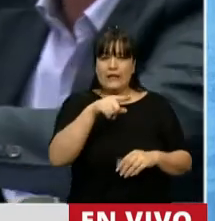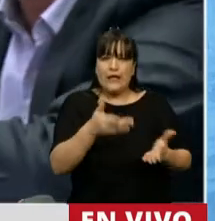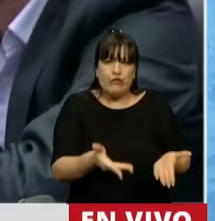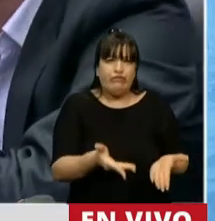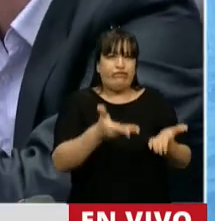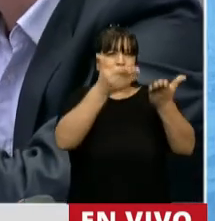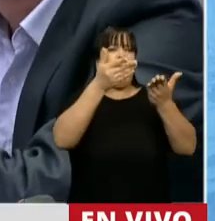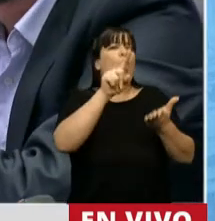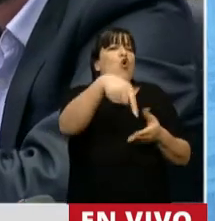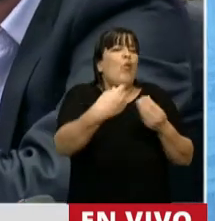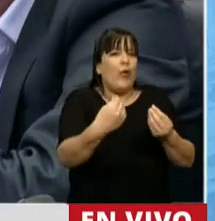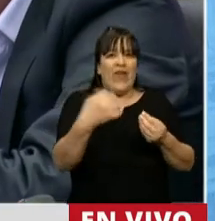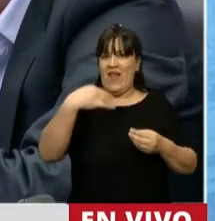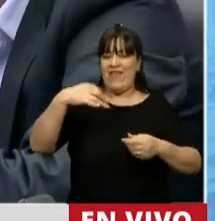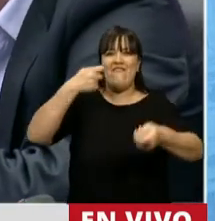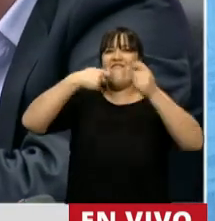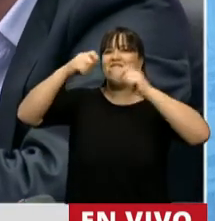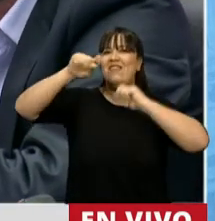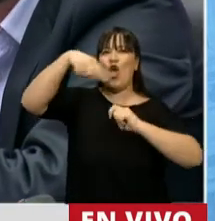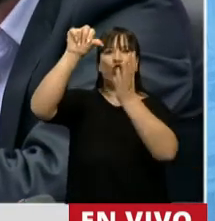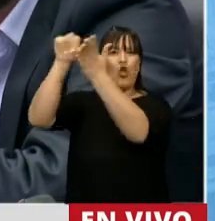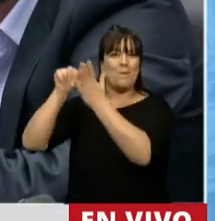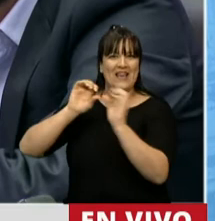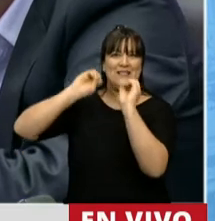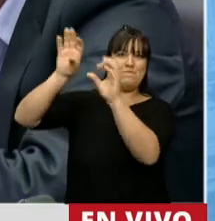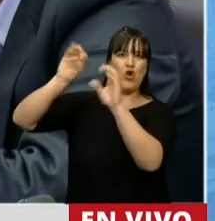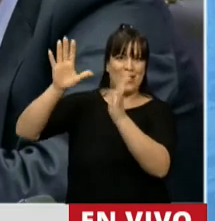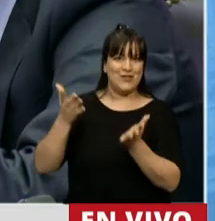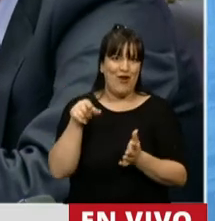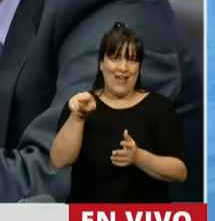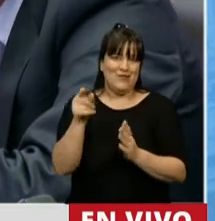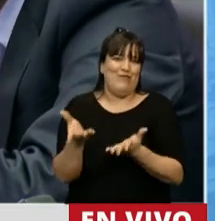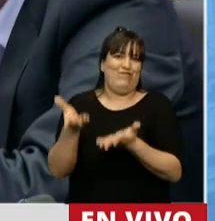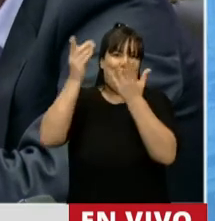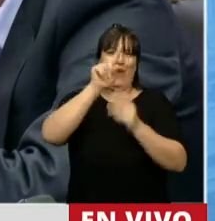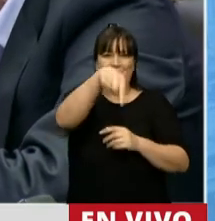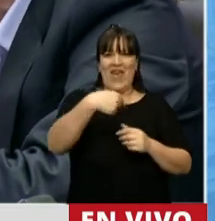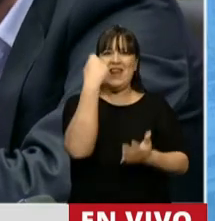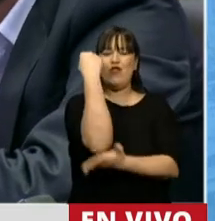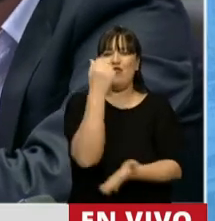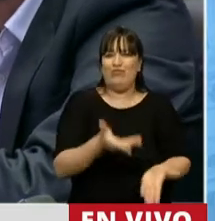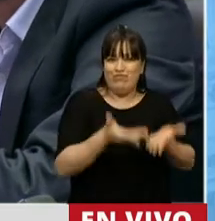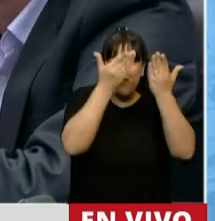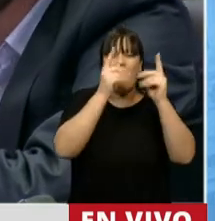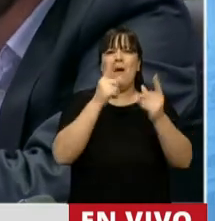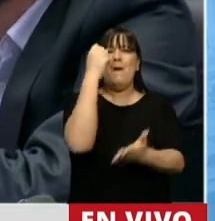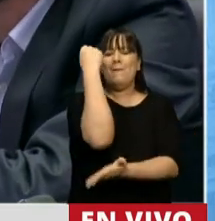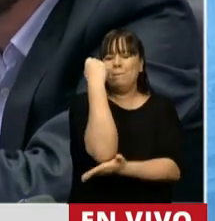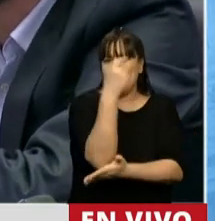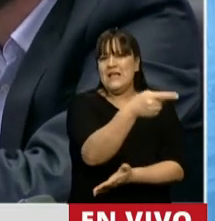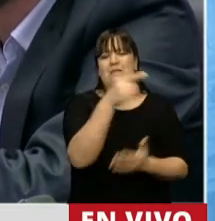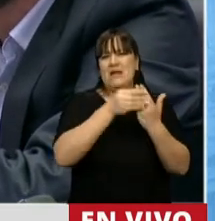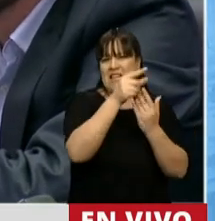las exportaciones. Y esto es algo de lo que el ministro Guzmán, como el ministro Culfas, nos